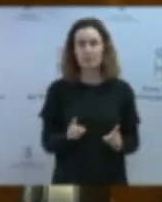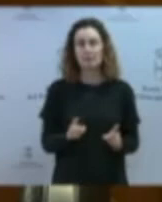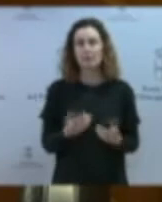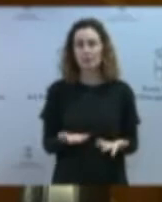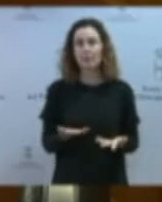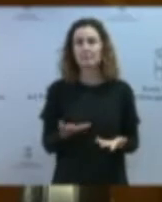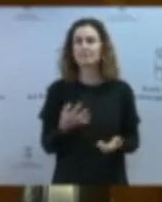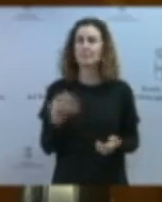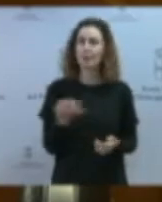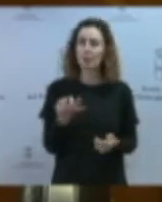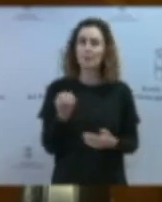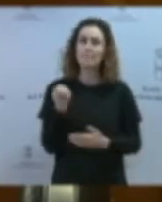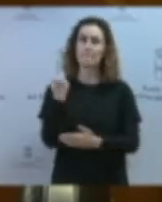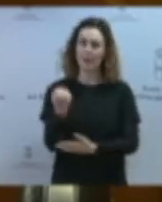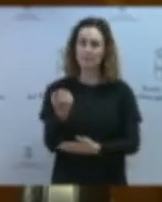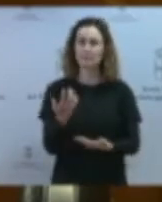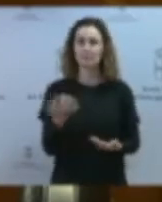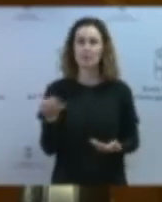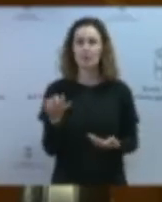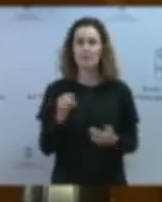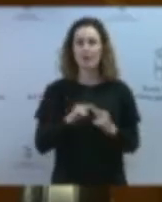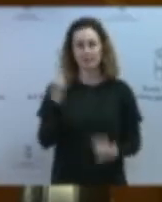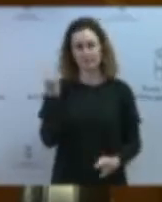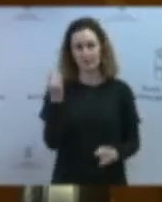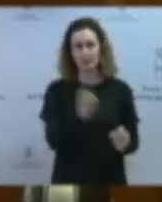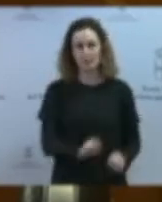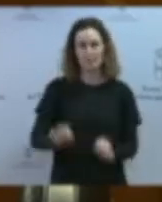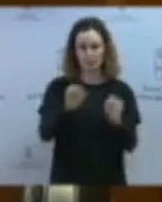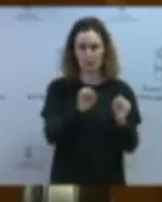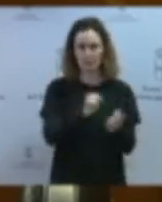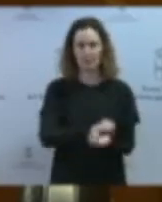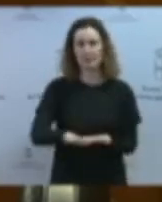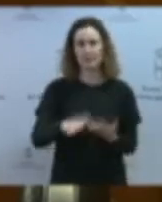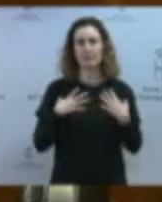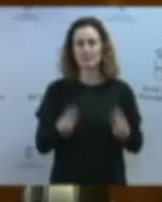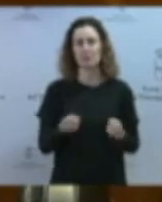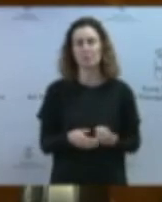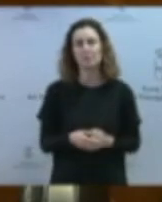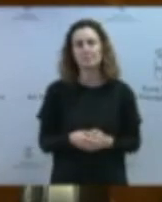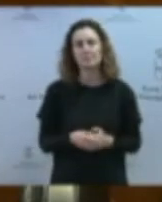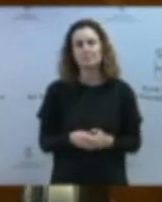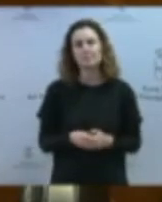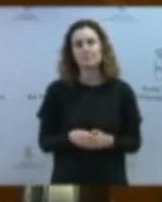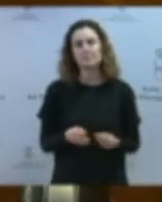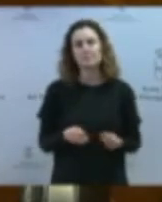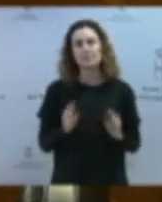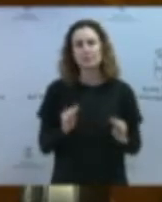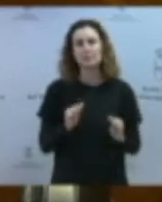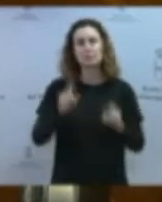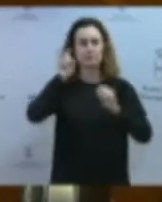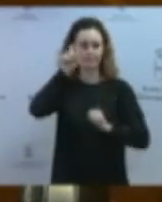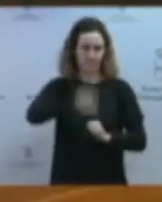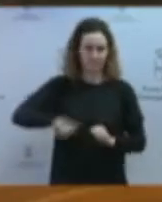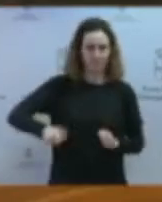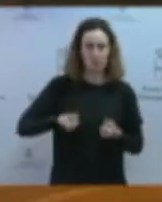medios extraordinarios de protección y de garantía de la salud, y por supuesto refuerzos docentes en ese número adecuado, ¿no? Pero también usted